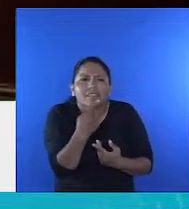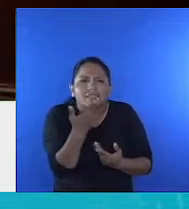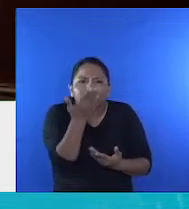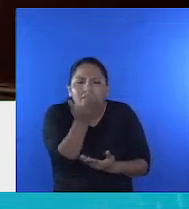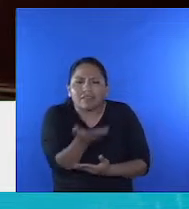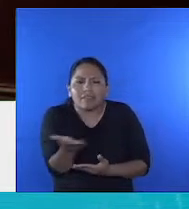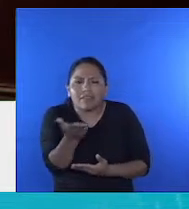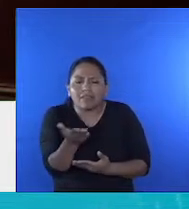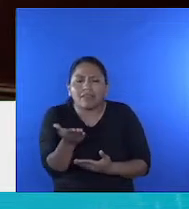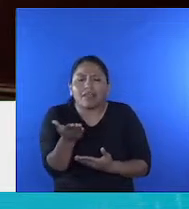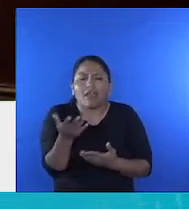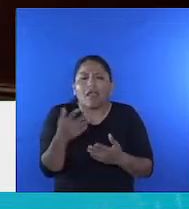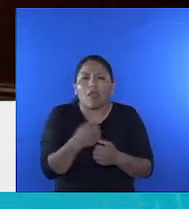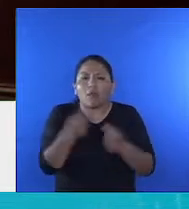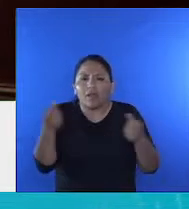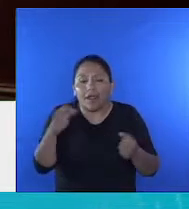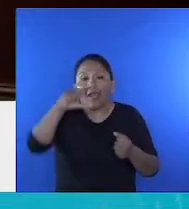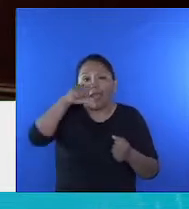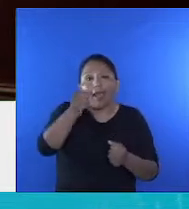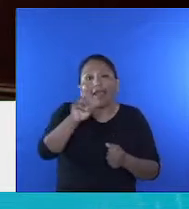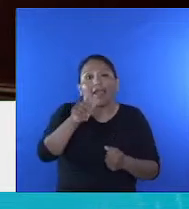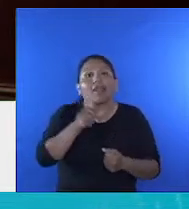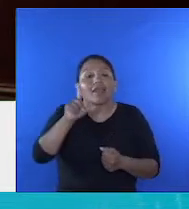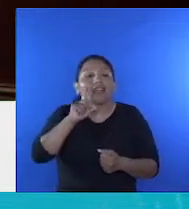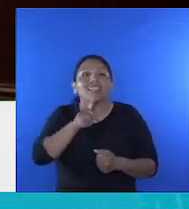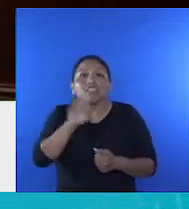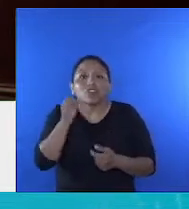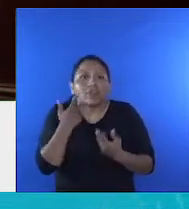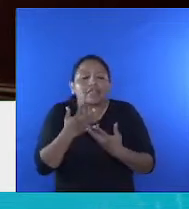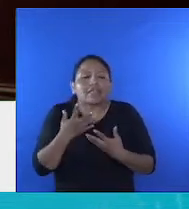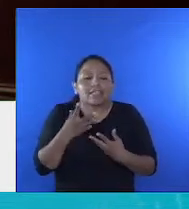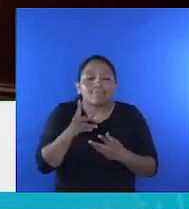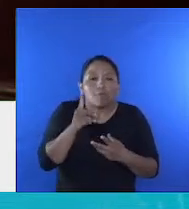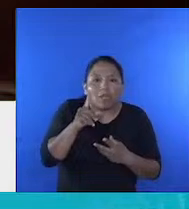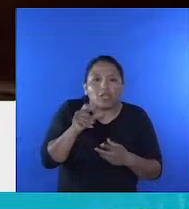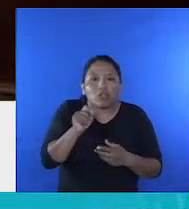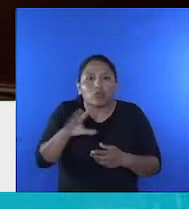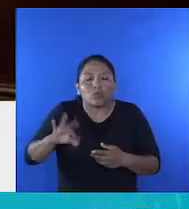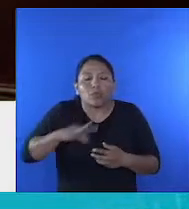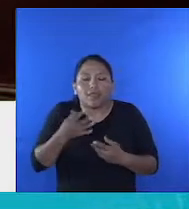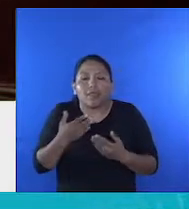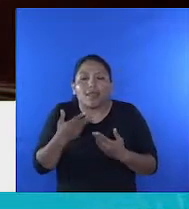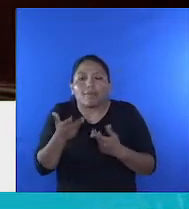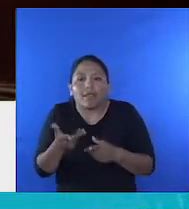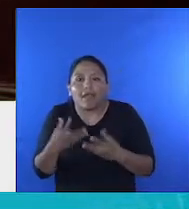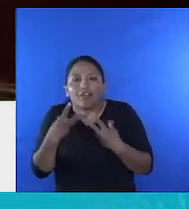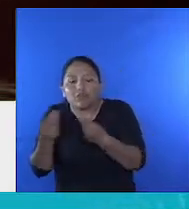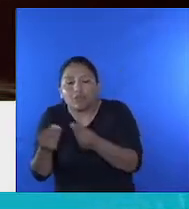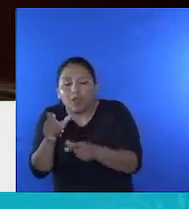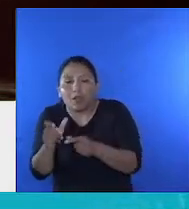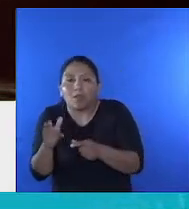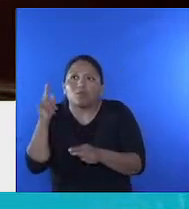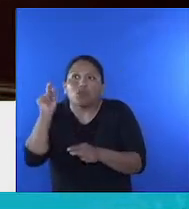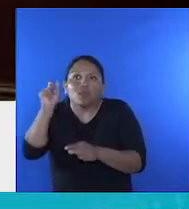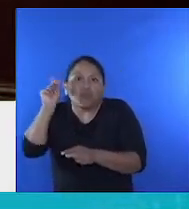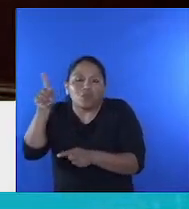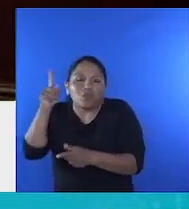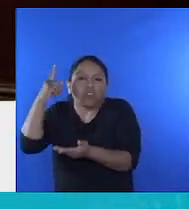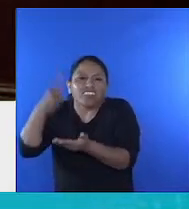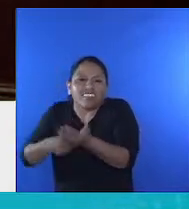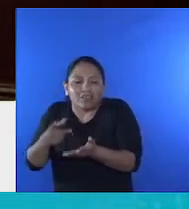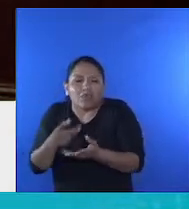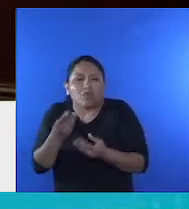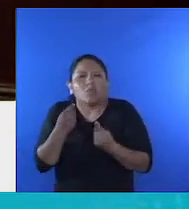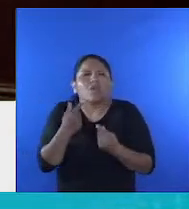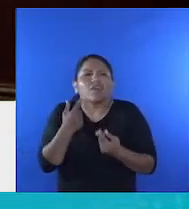decir a un héroe, a Carlitos, que arriesgó su vida para salvar a sus compatriotas por esa decisión de Margaret Thatcher, ¿con qué cara